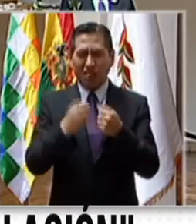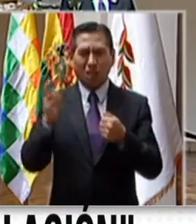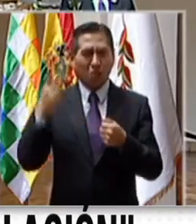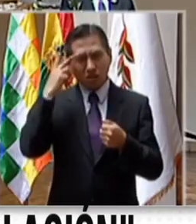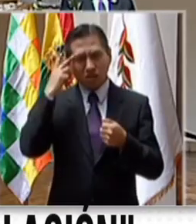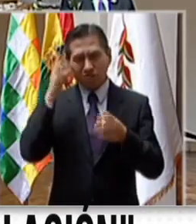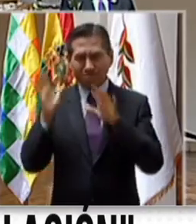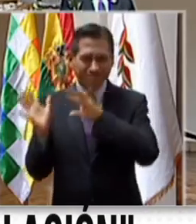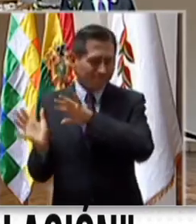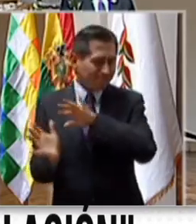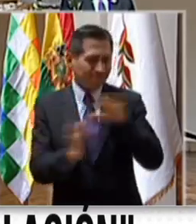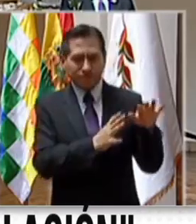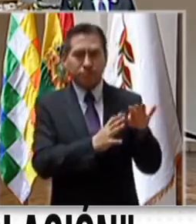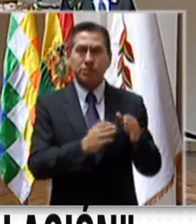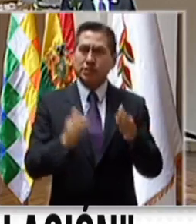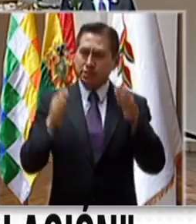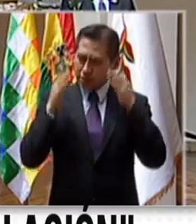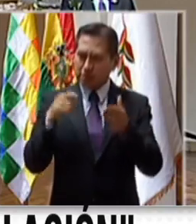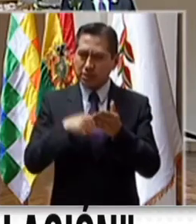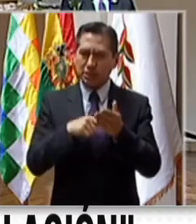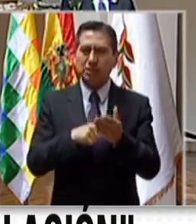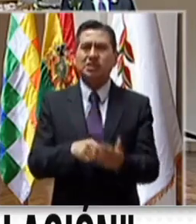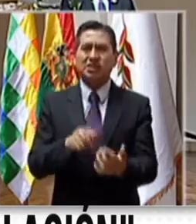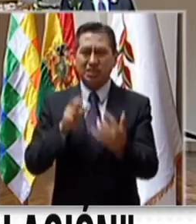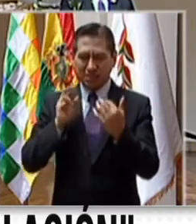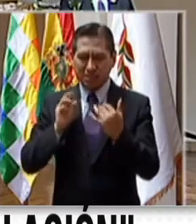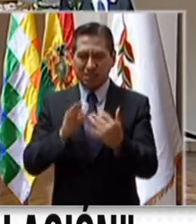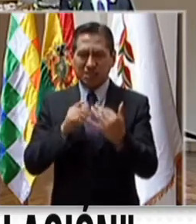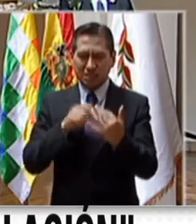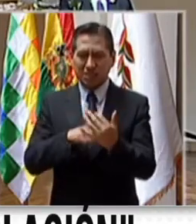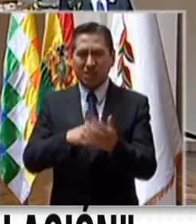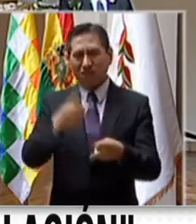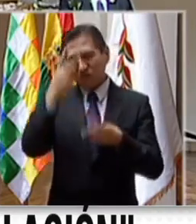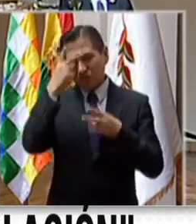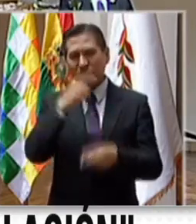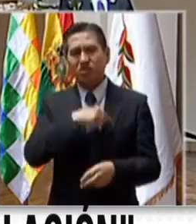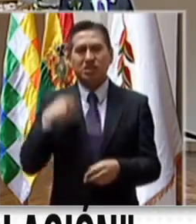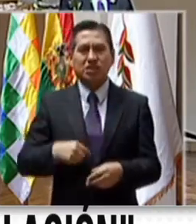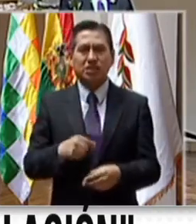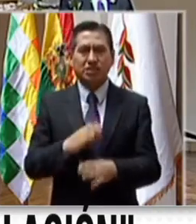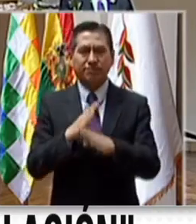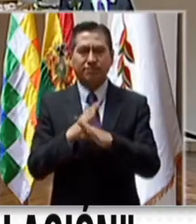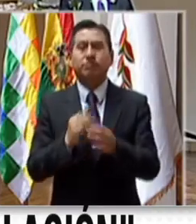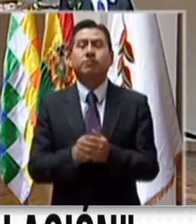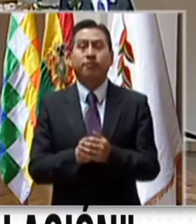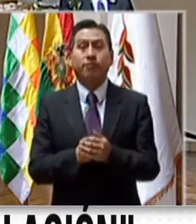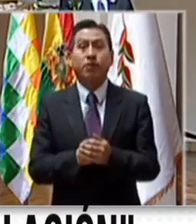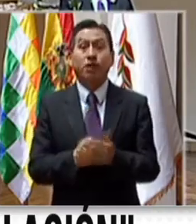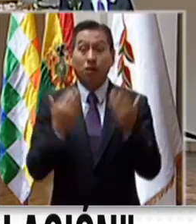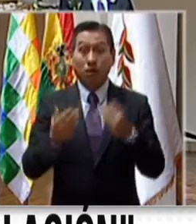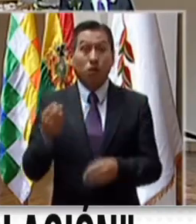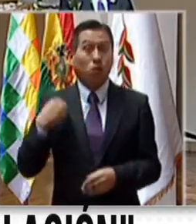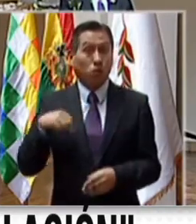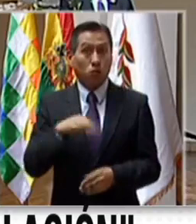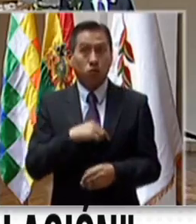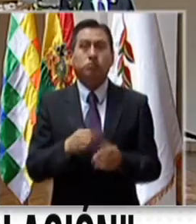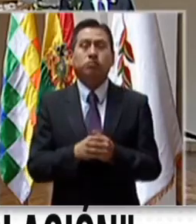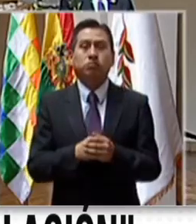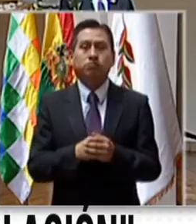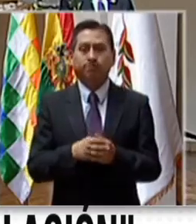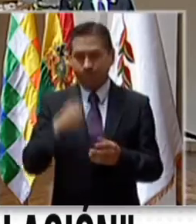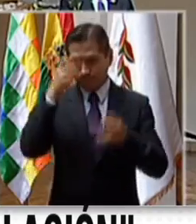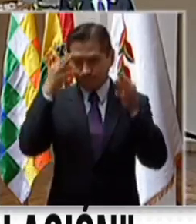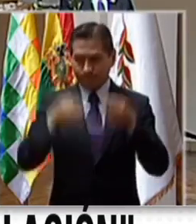y nos concentremos en esta batalla contra el coronavirus. Hemos tomado las